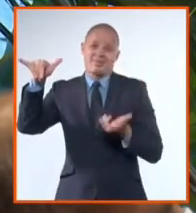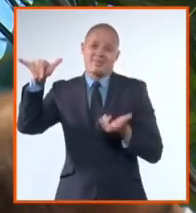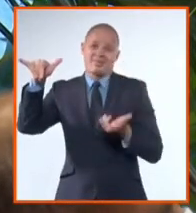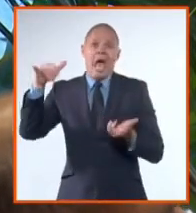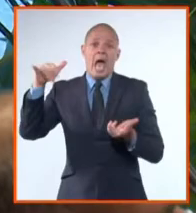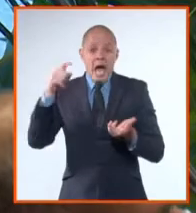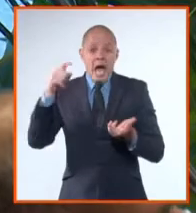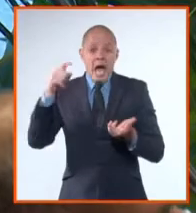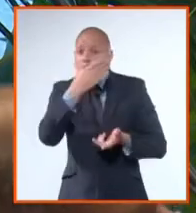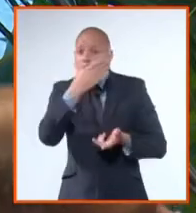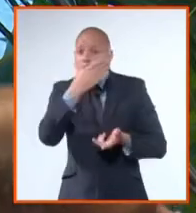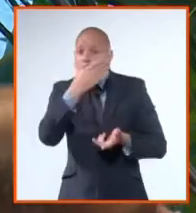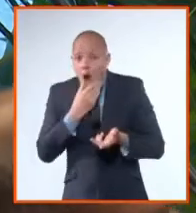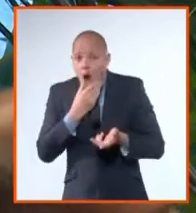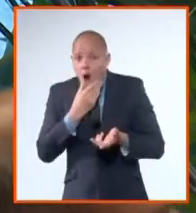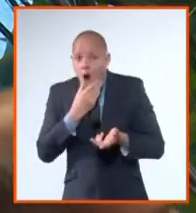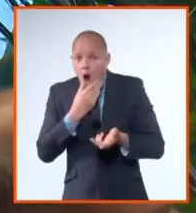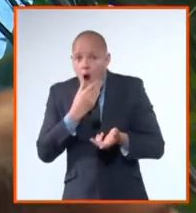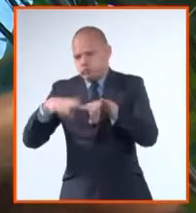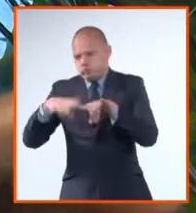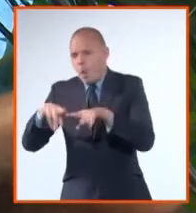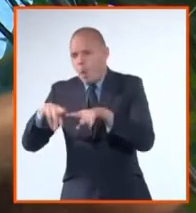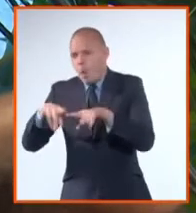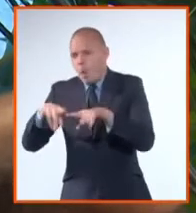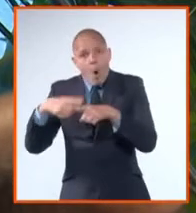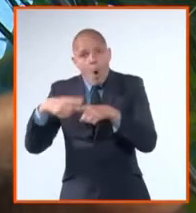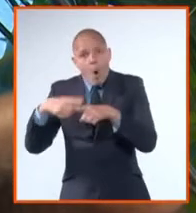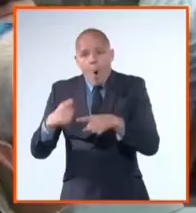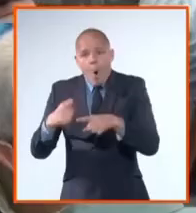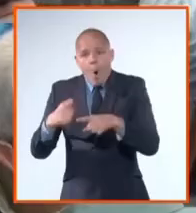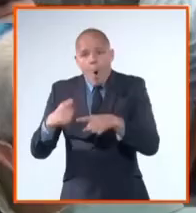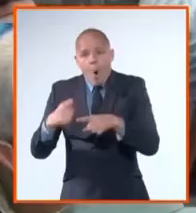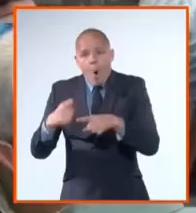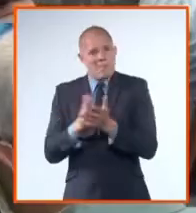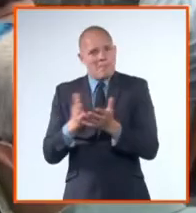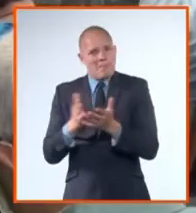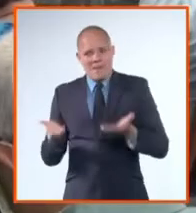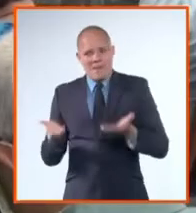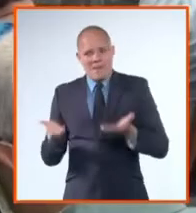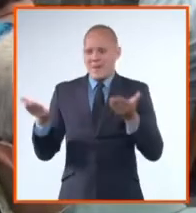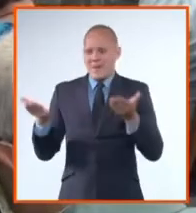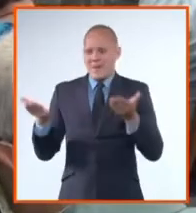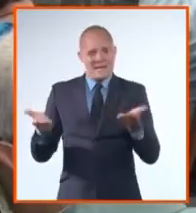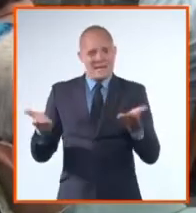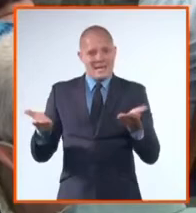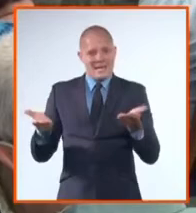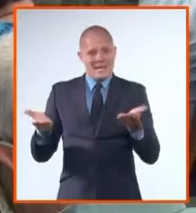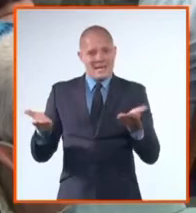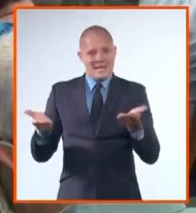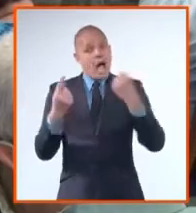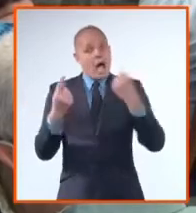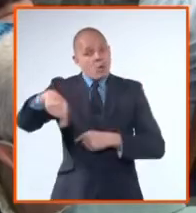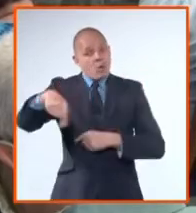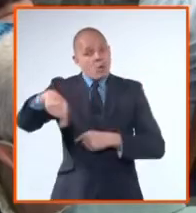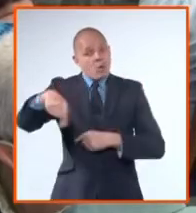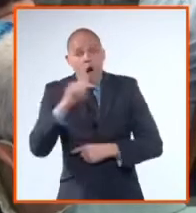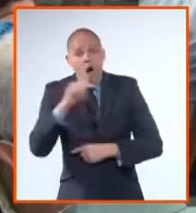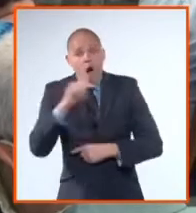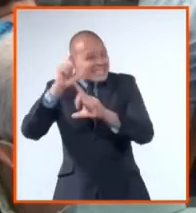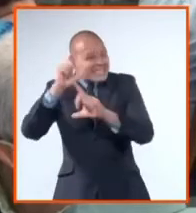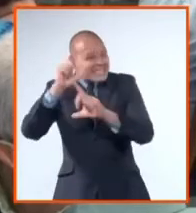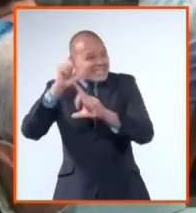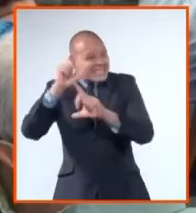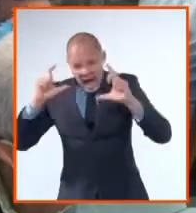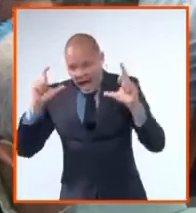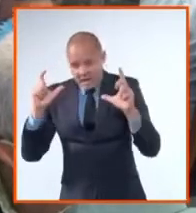factor limitante en algunos sectores y en algunos laboratorios. Y cuando digo talento, no me refiero